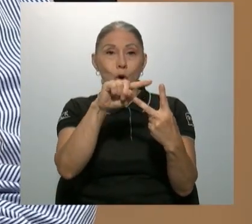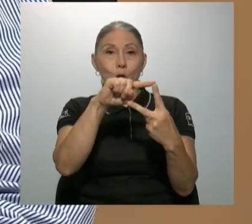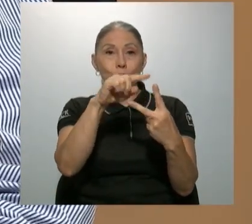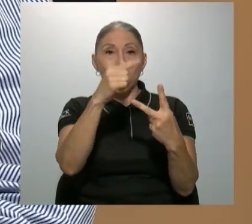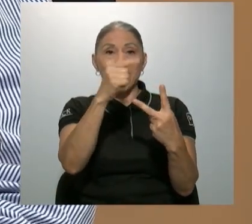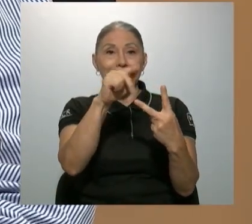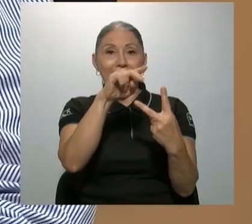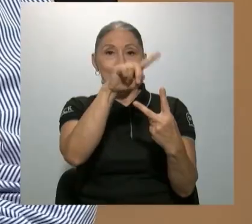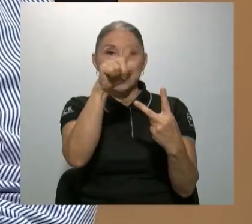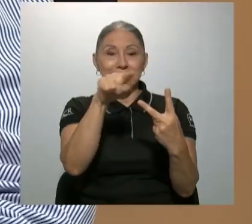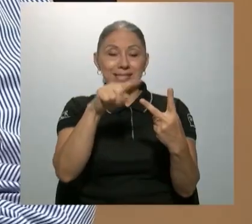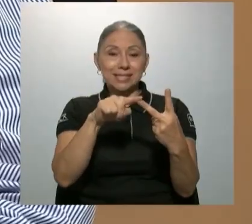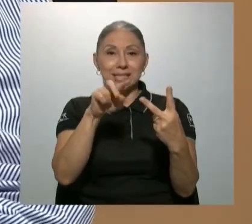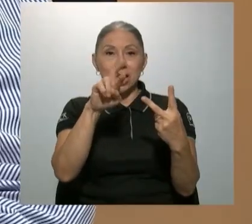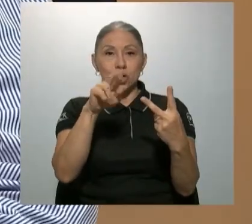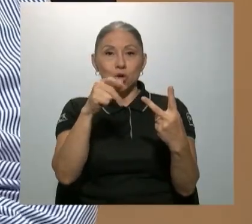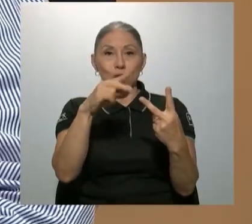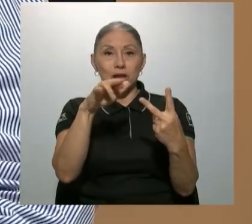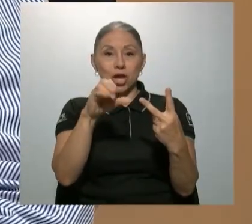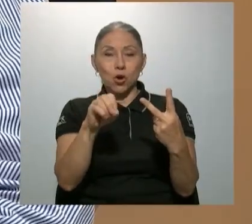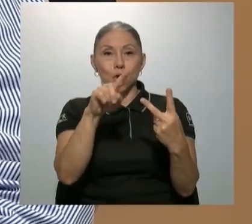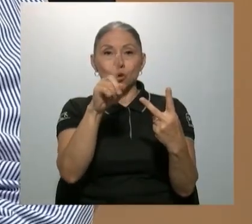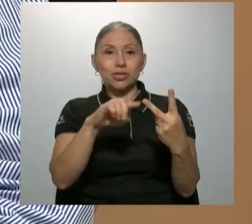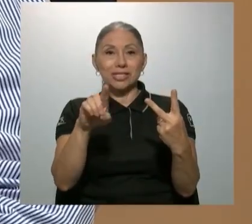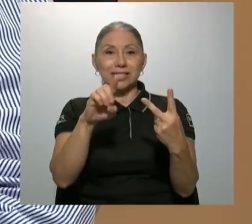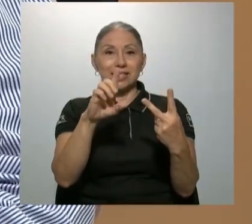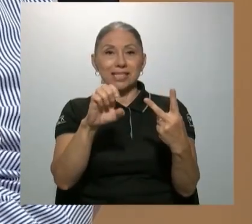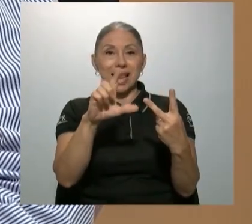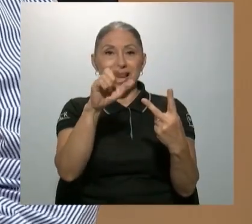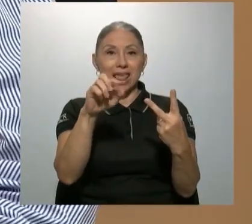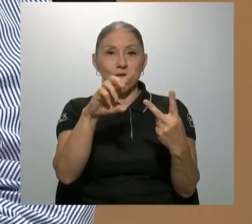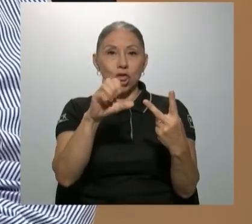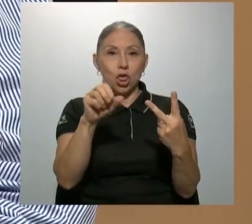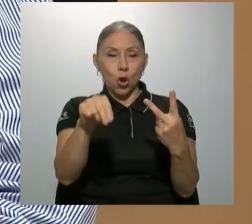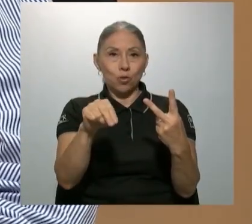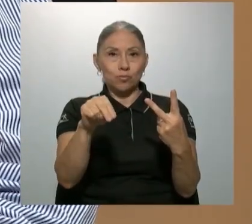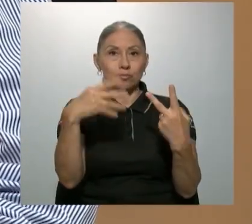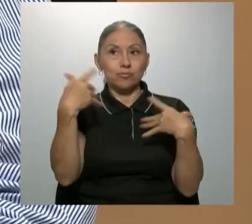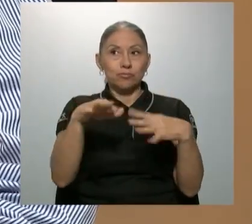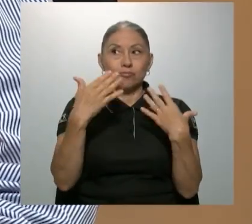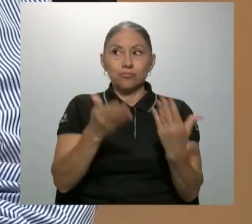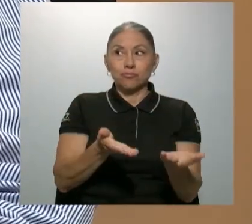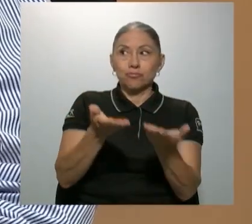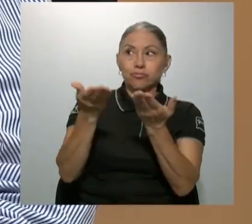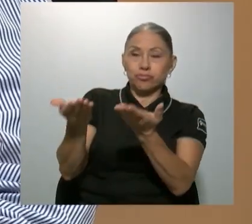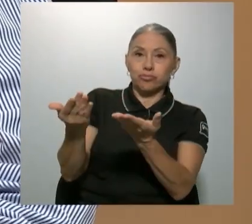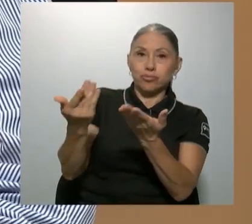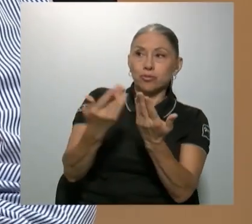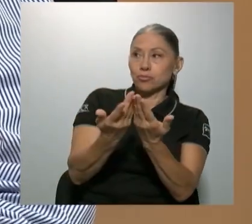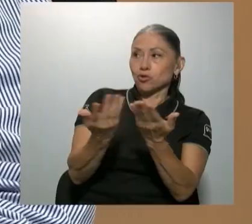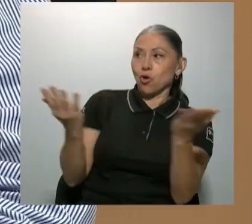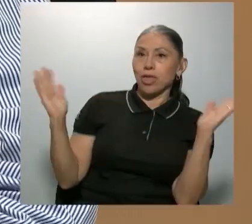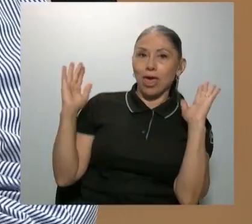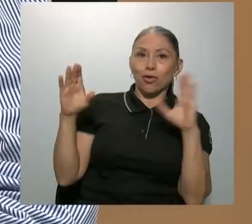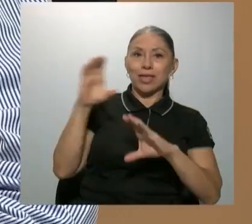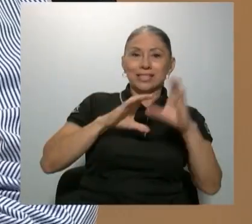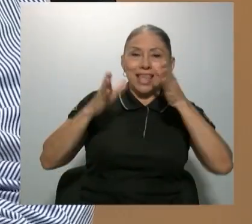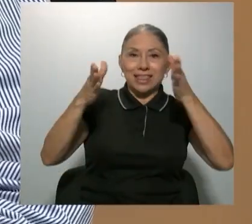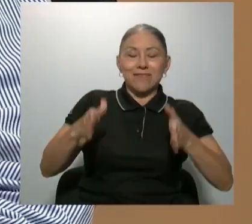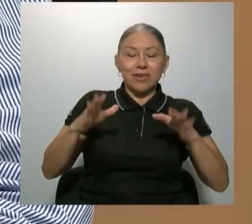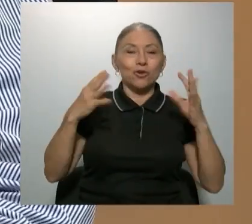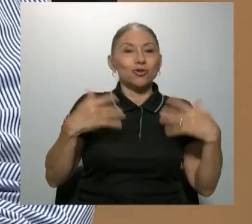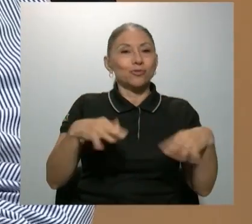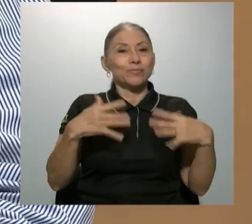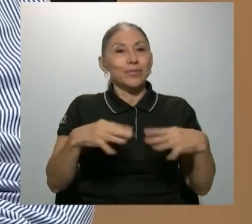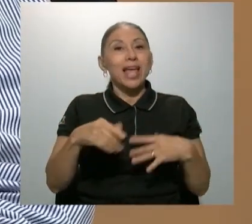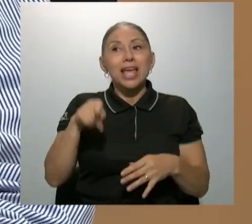Celedón, los dos, y además de un señor Fourniera, estaba yo rodeado de científicos, ¿verdad?, de primer orden. Y ahí estuve en